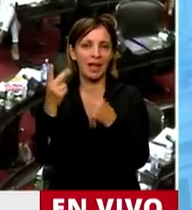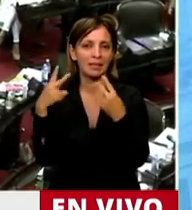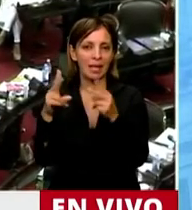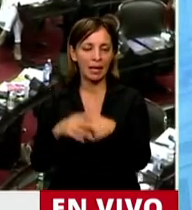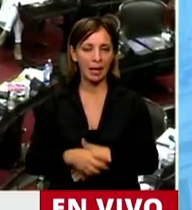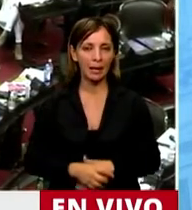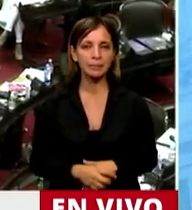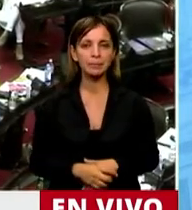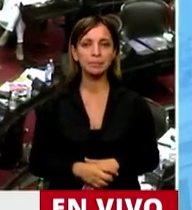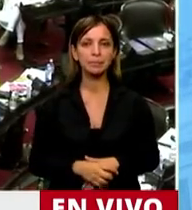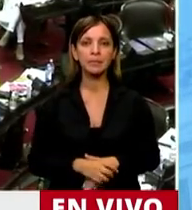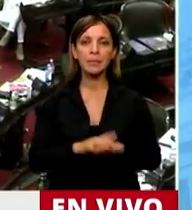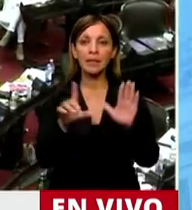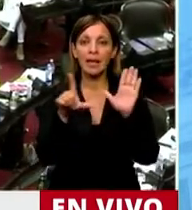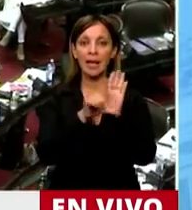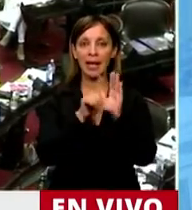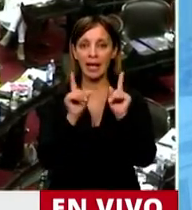Entonces, la ley